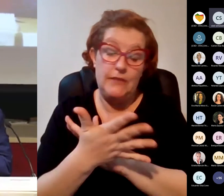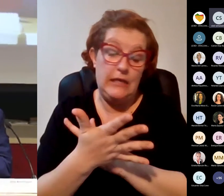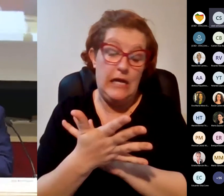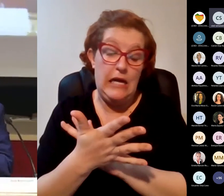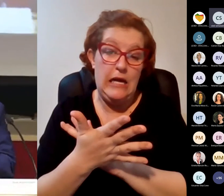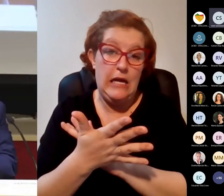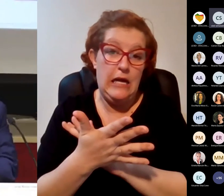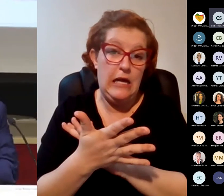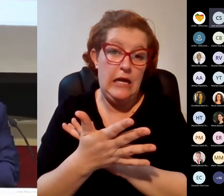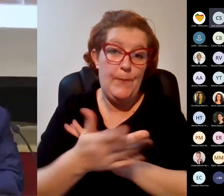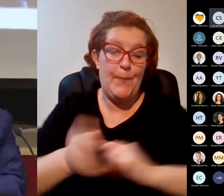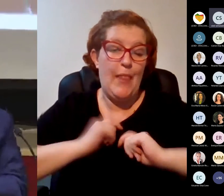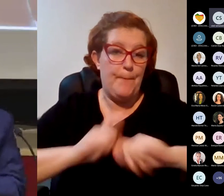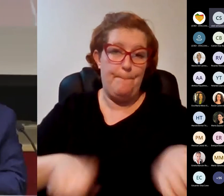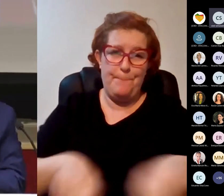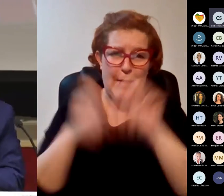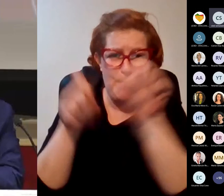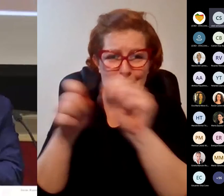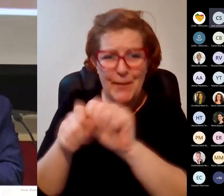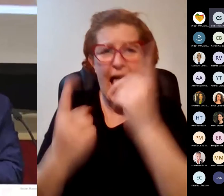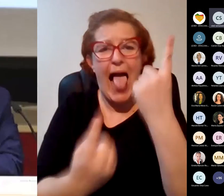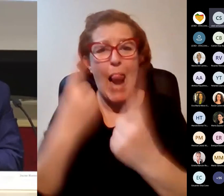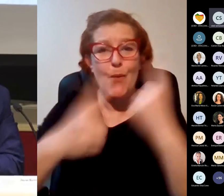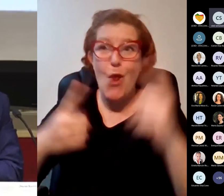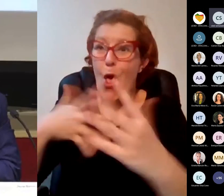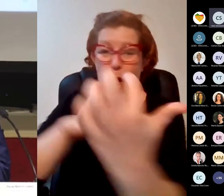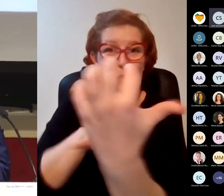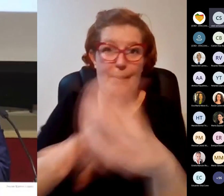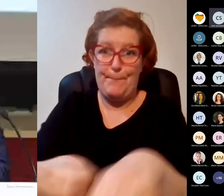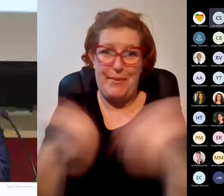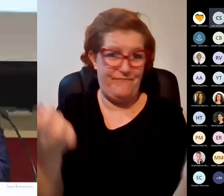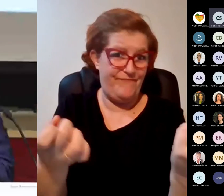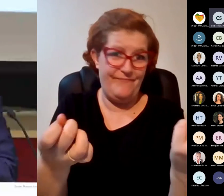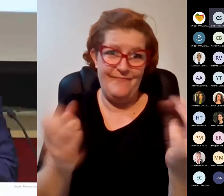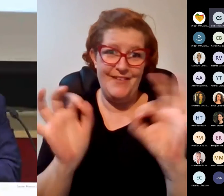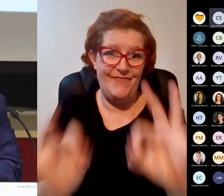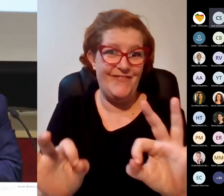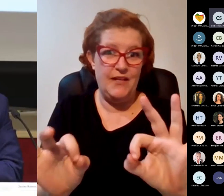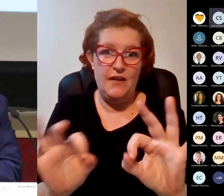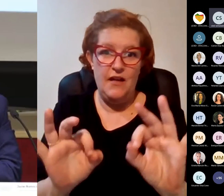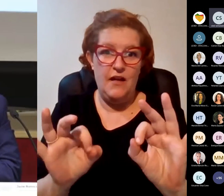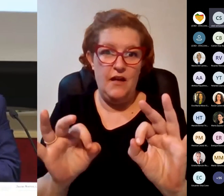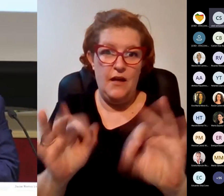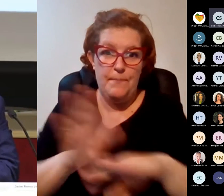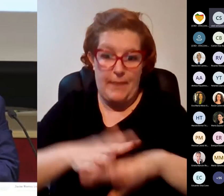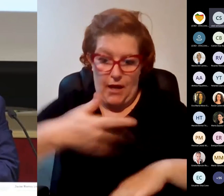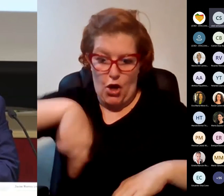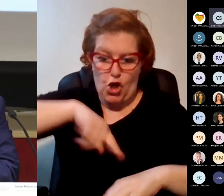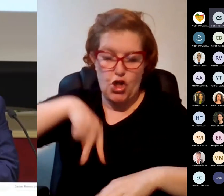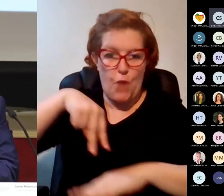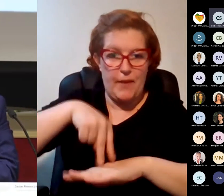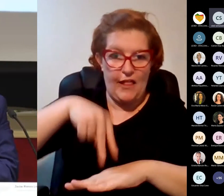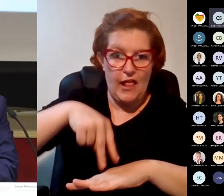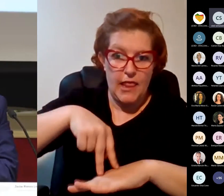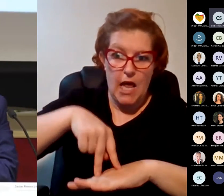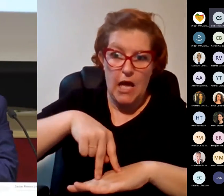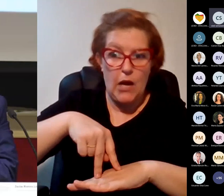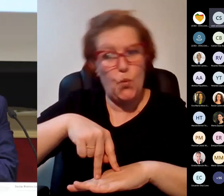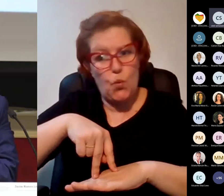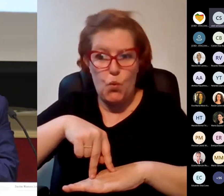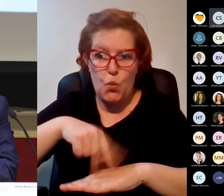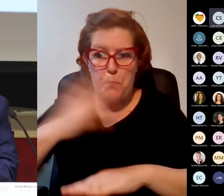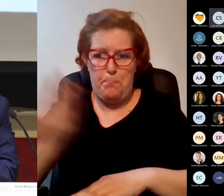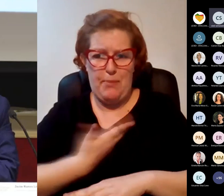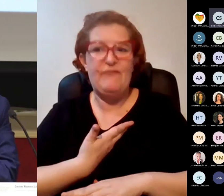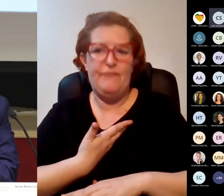destruido parcialmente alguno de nuestros equipos pues nos ha hecho a los que estamos en local no se ha